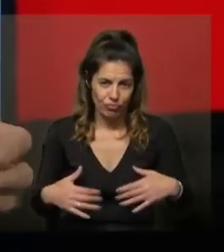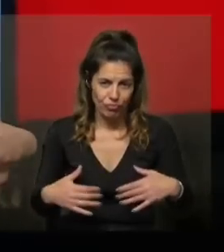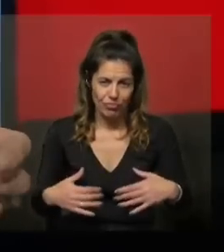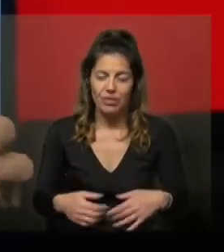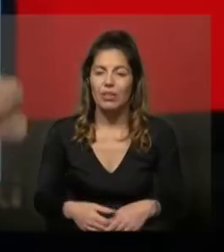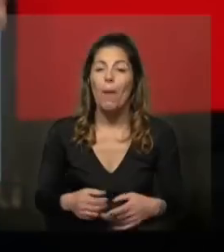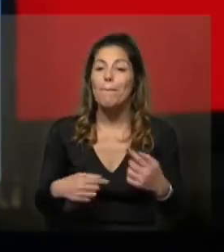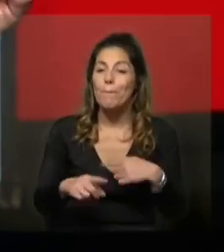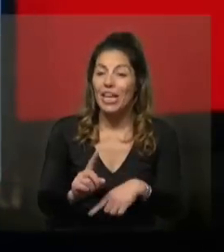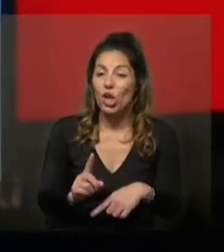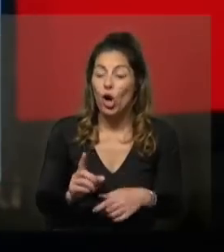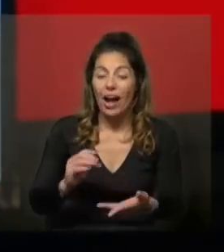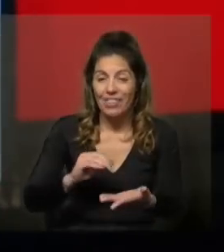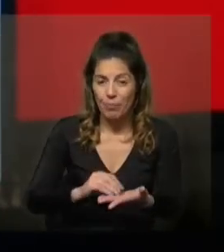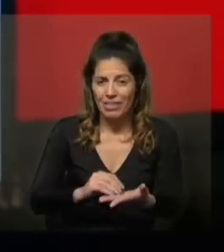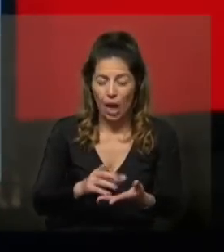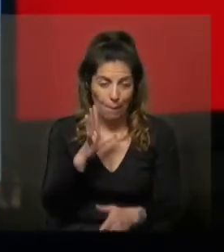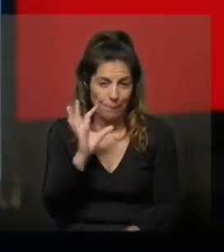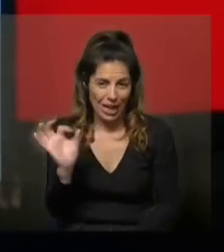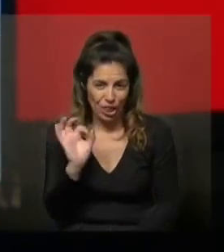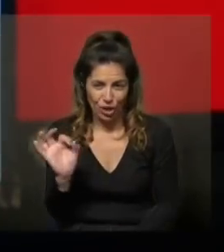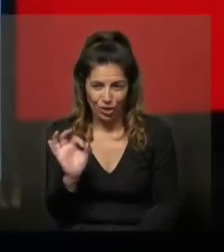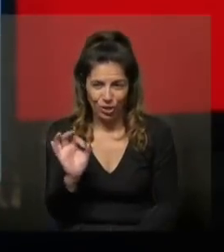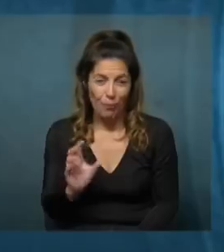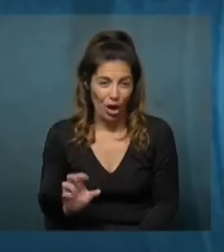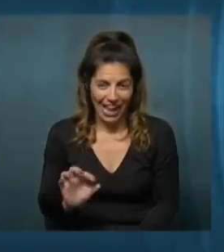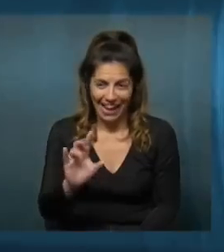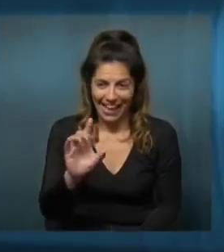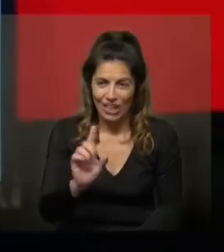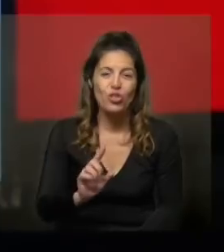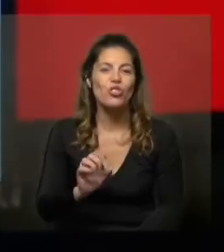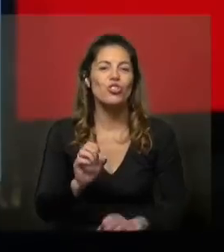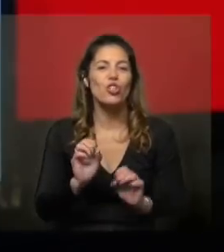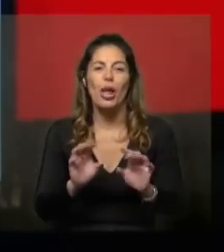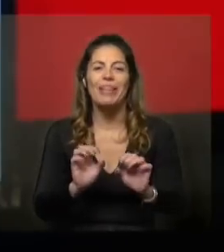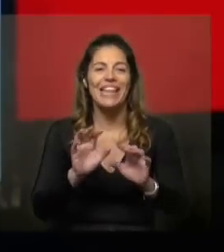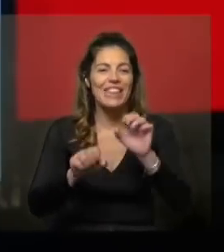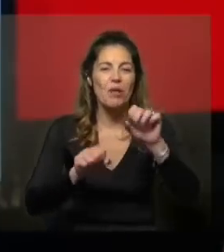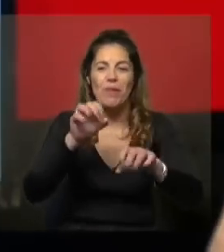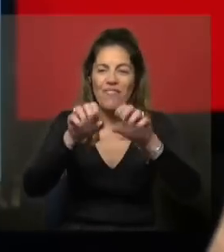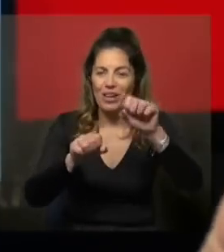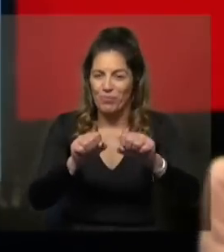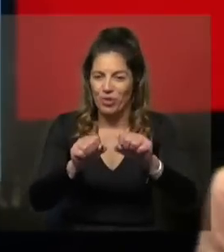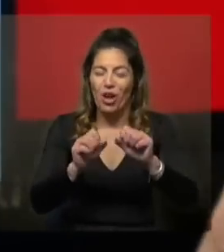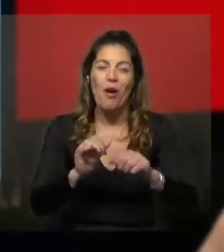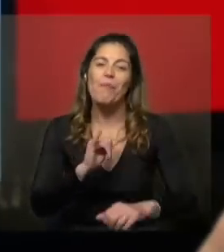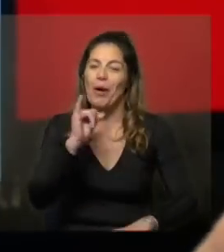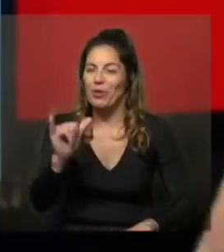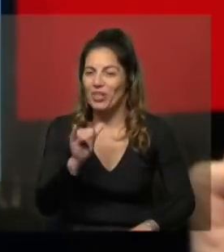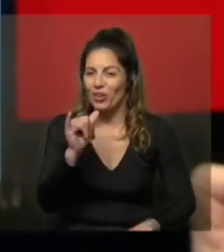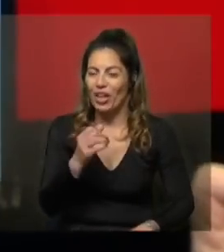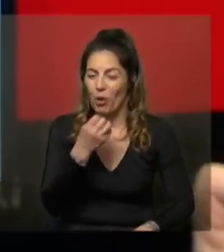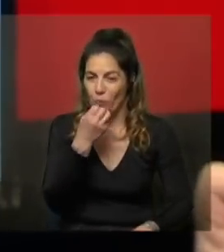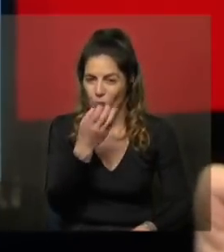Pero además no perdón porque la de araña no solo trepaba el muro por qué vamos a contar las buenas